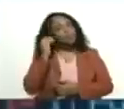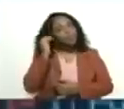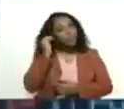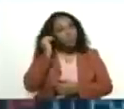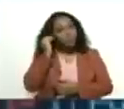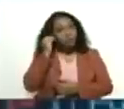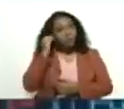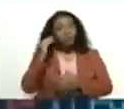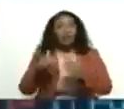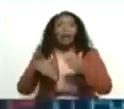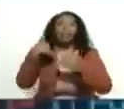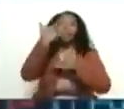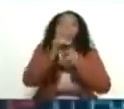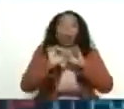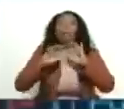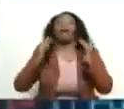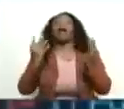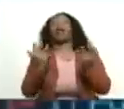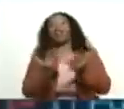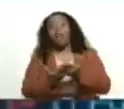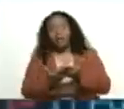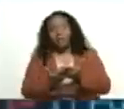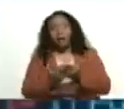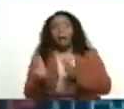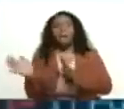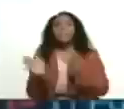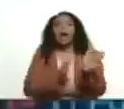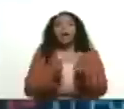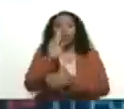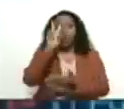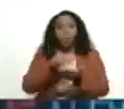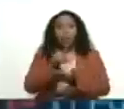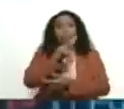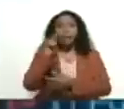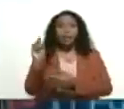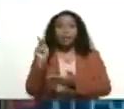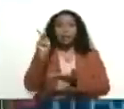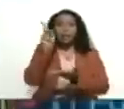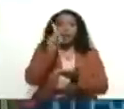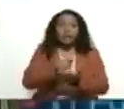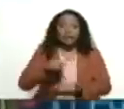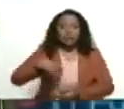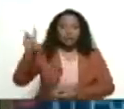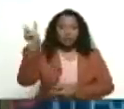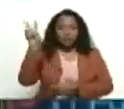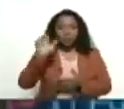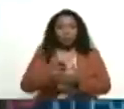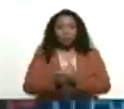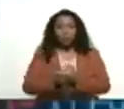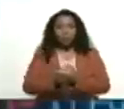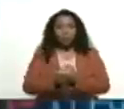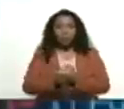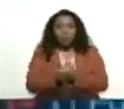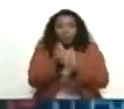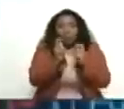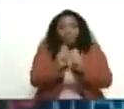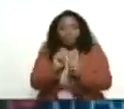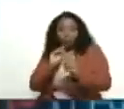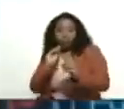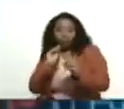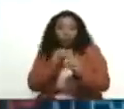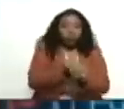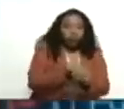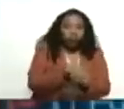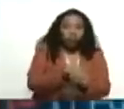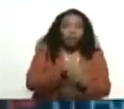2019, y después la pandemia en marzo del 2020 que llegó a Venezuela, el intento de invasión